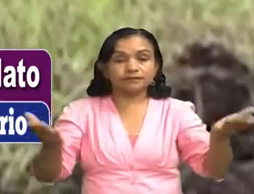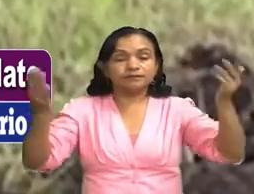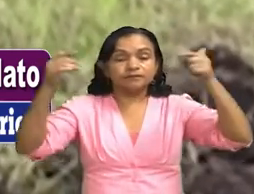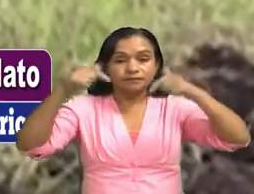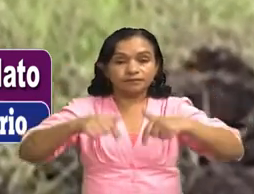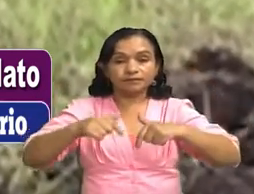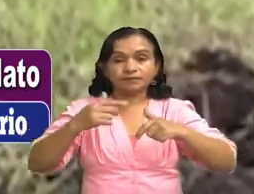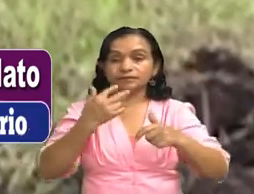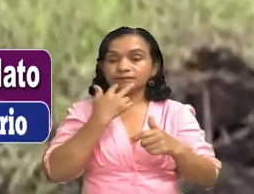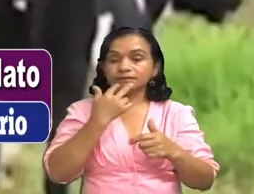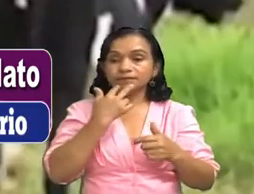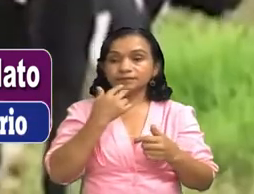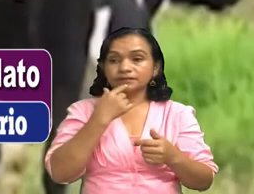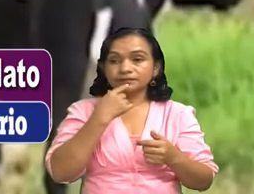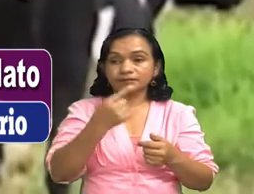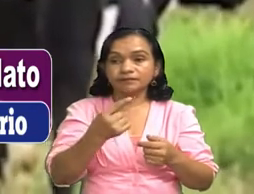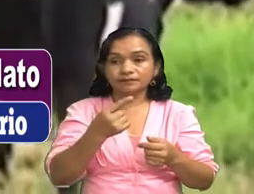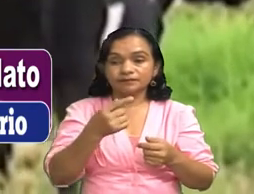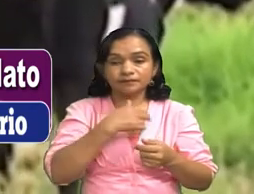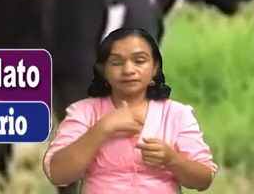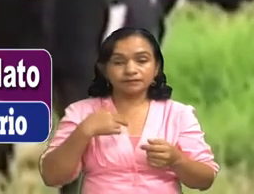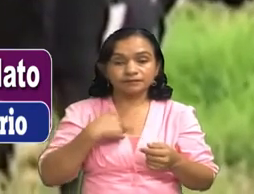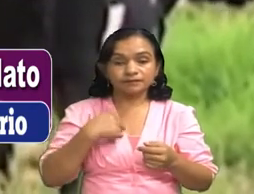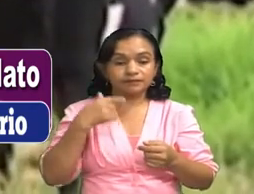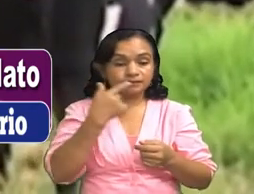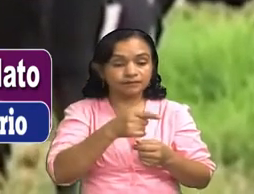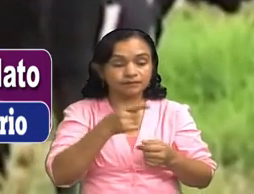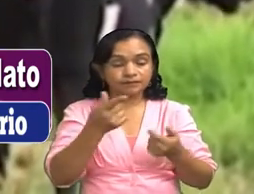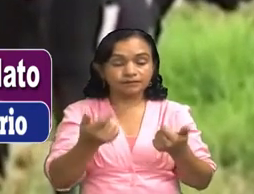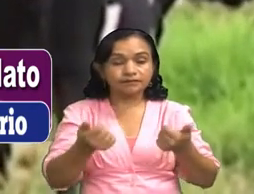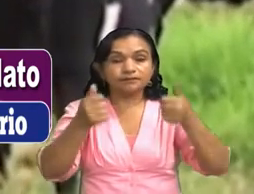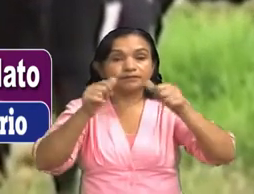Y nadie le había dicho que el comandante había aprobado eso.